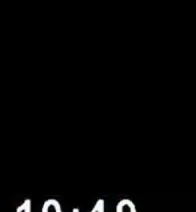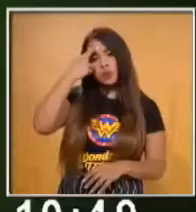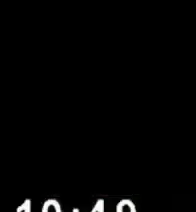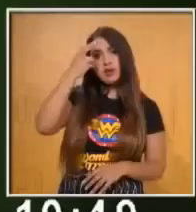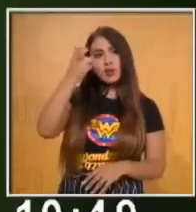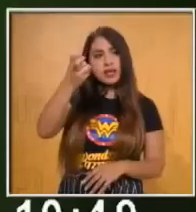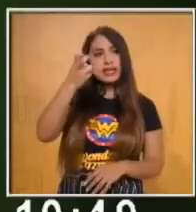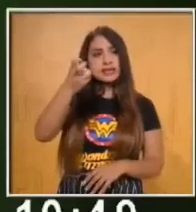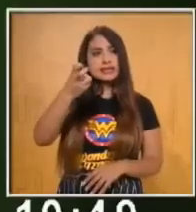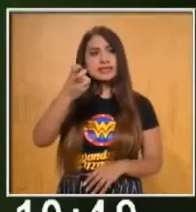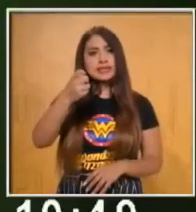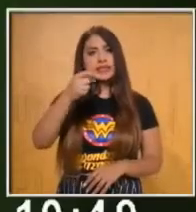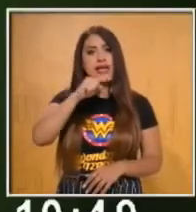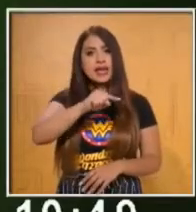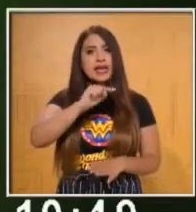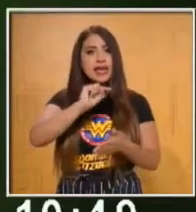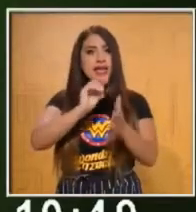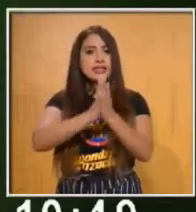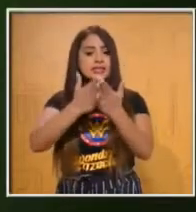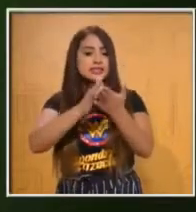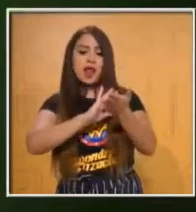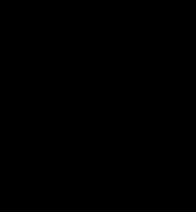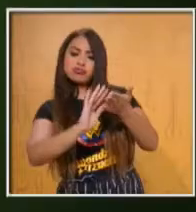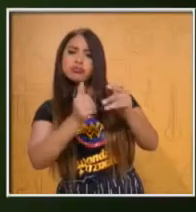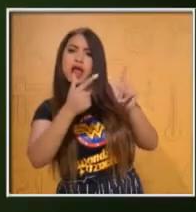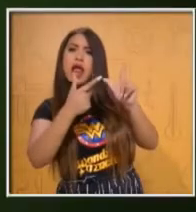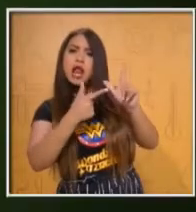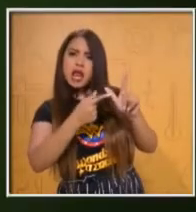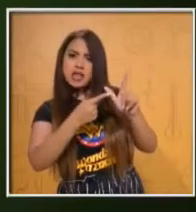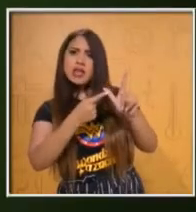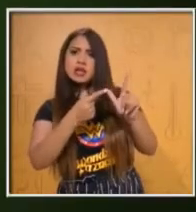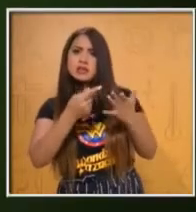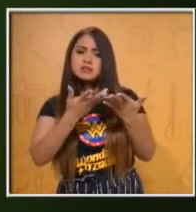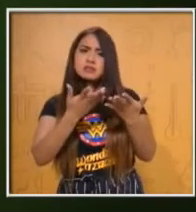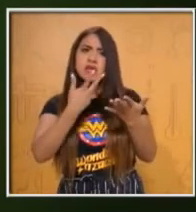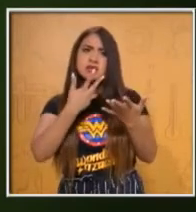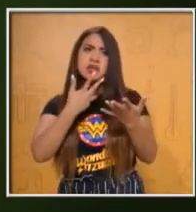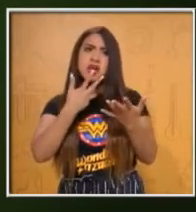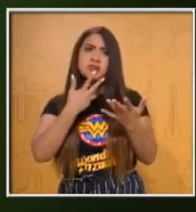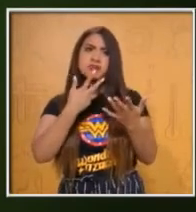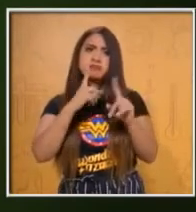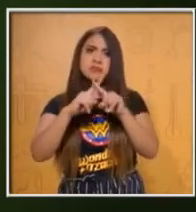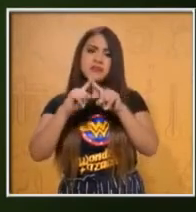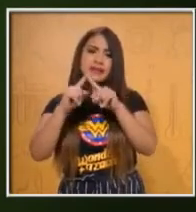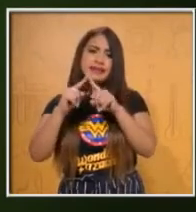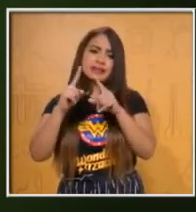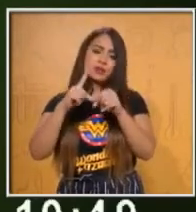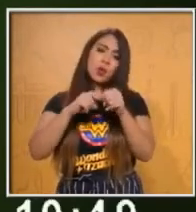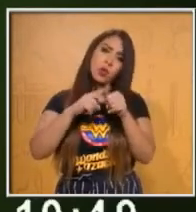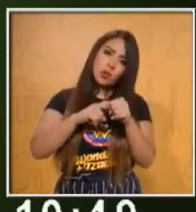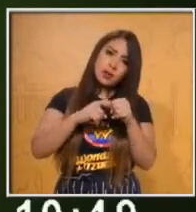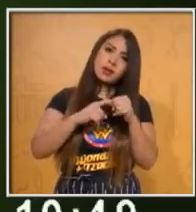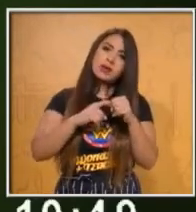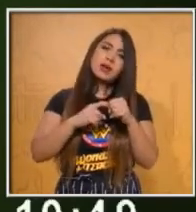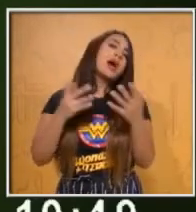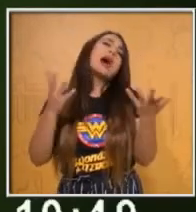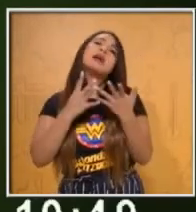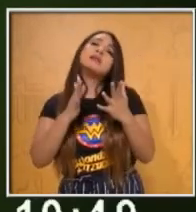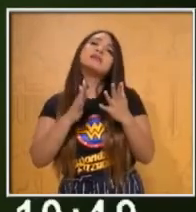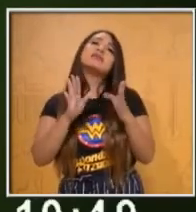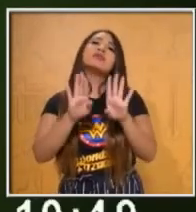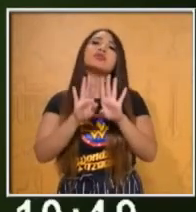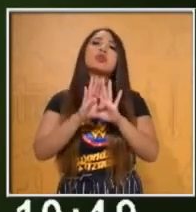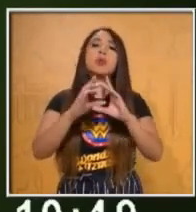guión, maestra, las letras venían en diferente color, en este caso eran color rojo y venían representadas entre paréntesis. Les voy